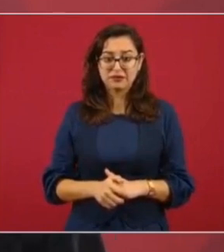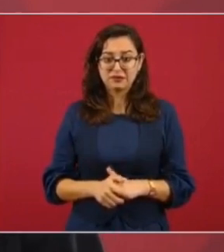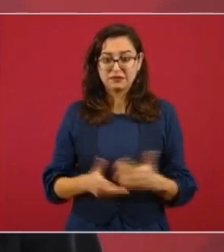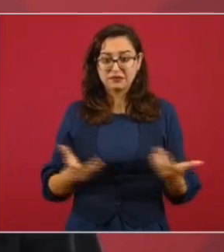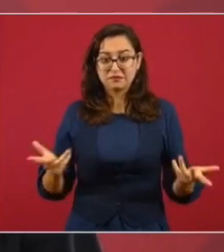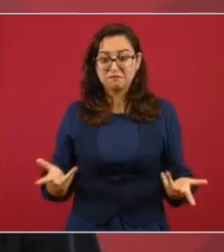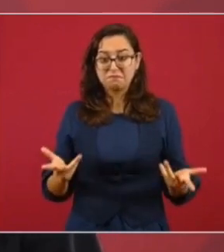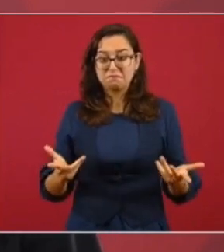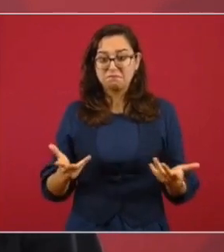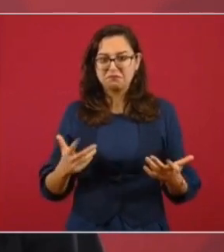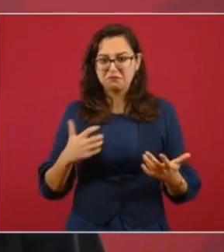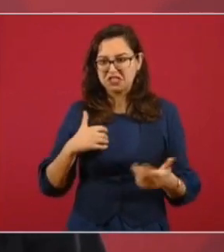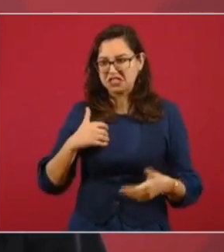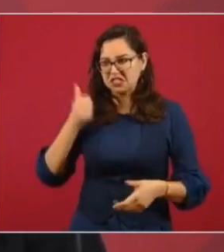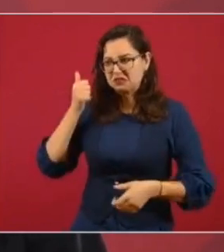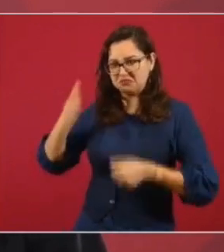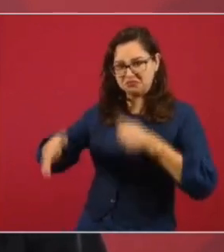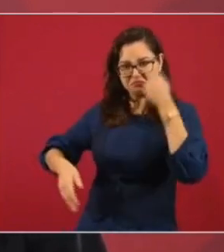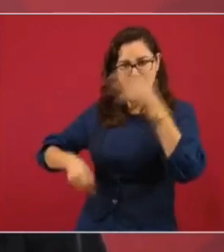vivir con felicidad.